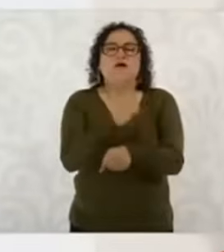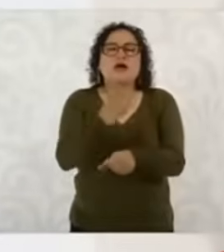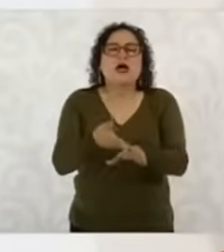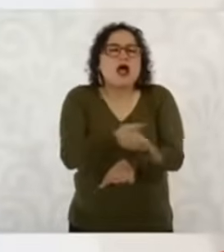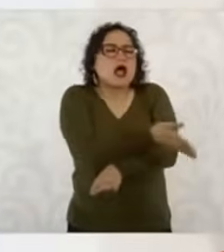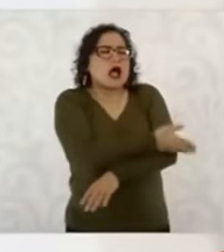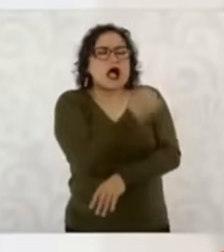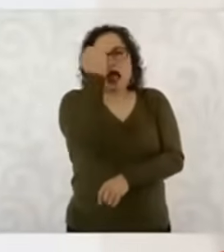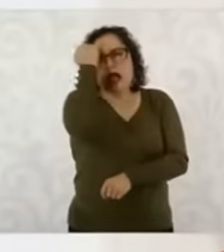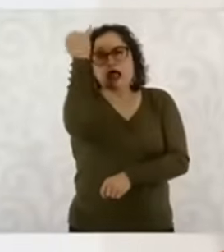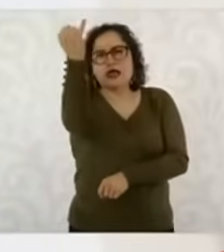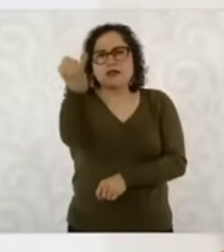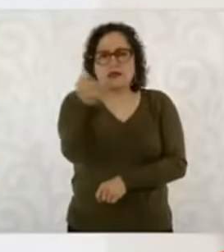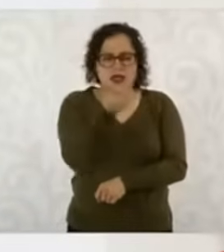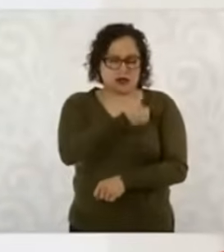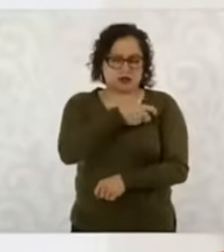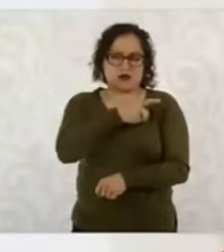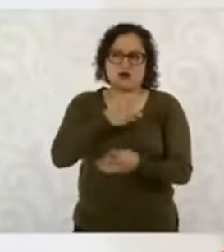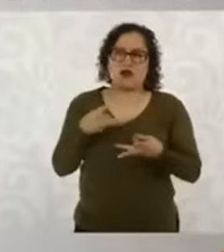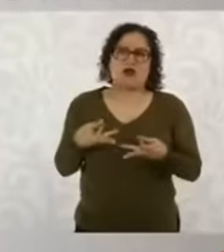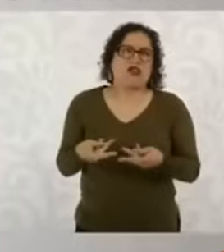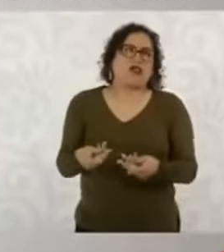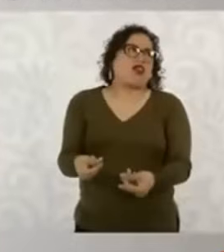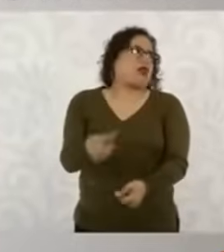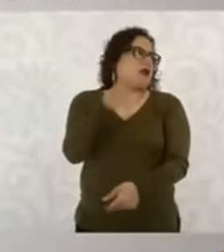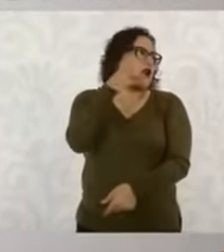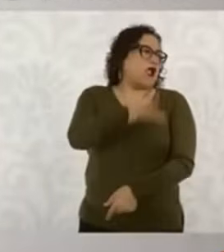gasto. No, es una inversión